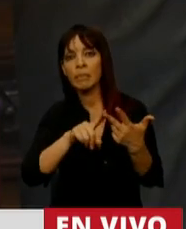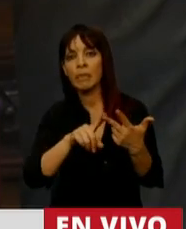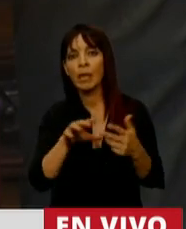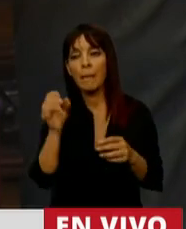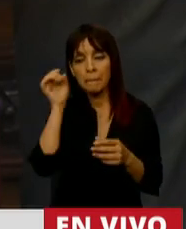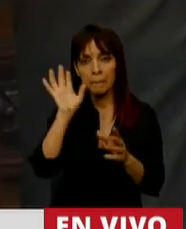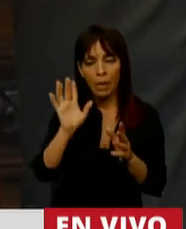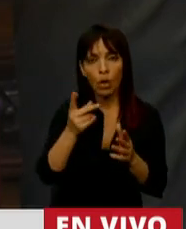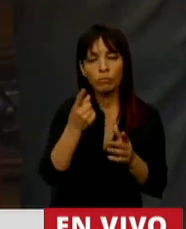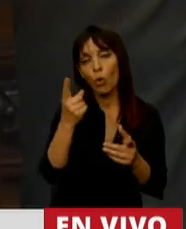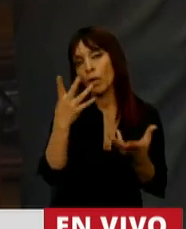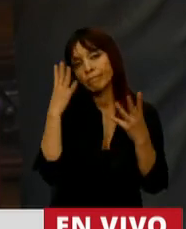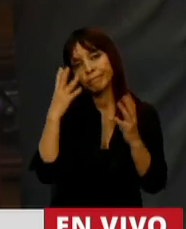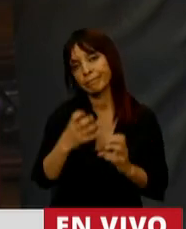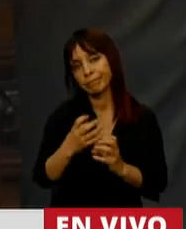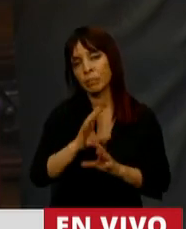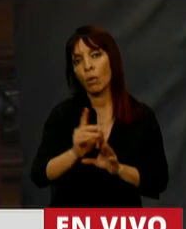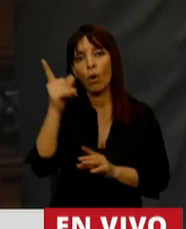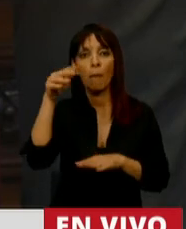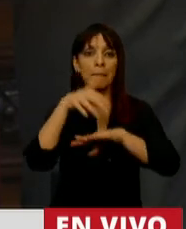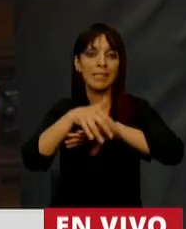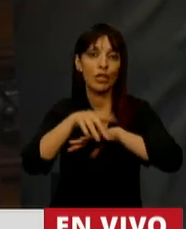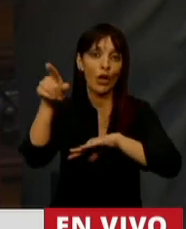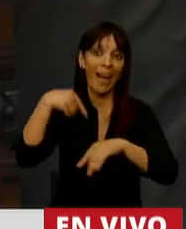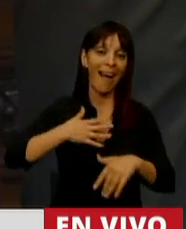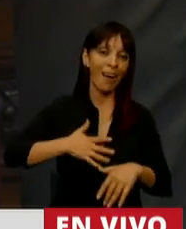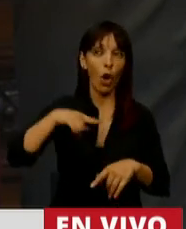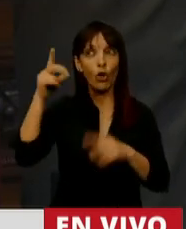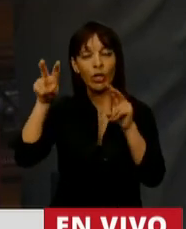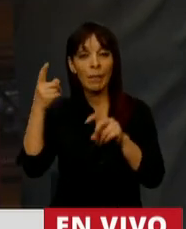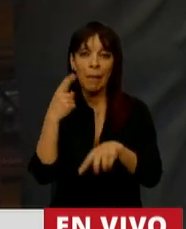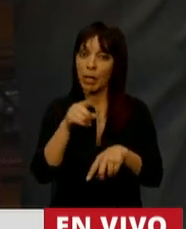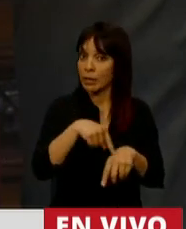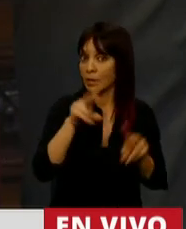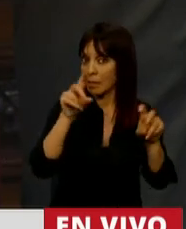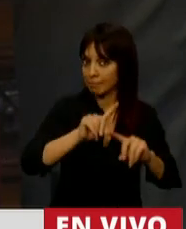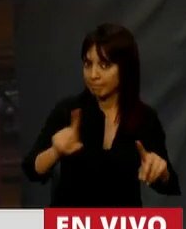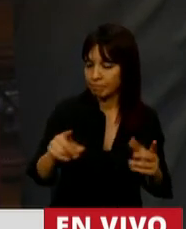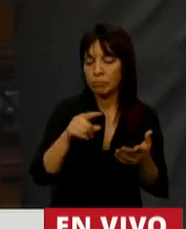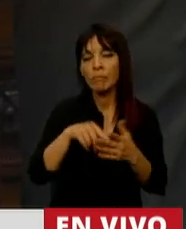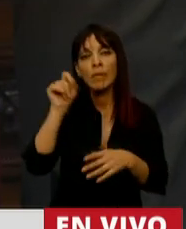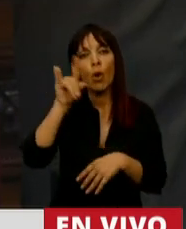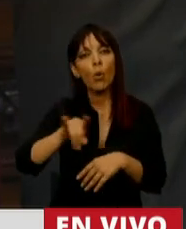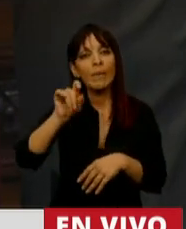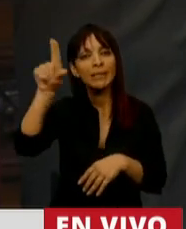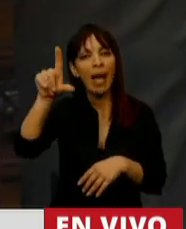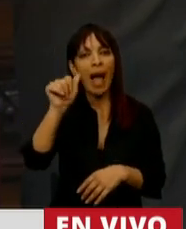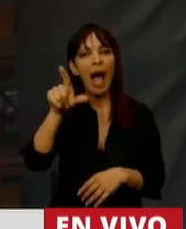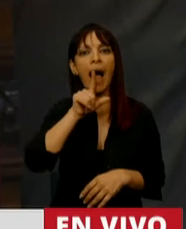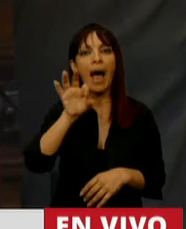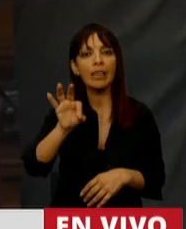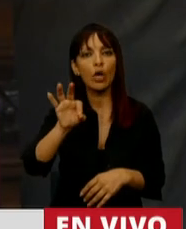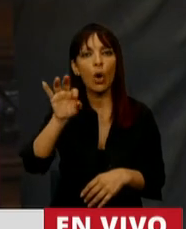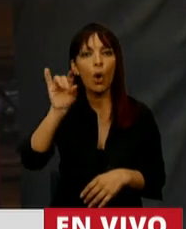permítanme una desilusión para los misioneros que están tan contentos hoy por otros temas. La Universidad del Alto Uruguay, en esa